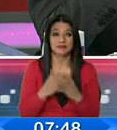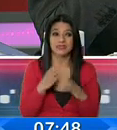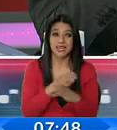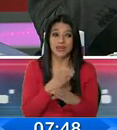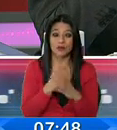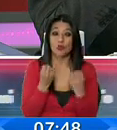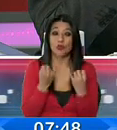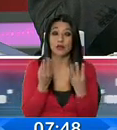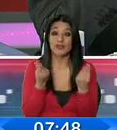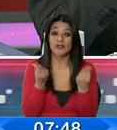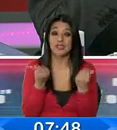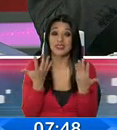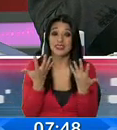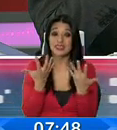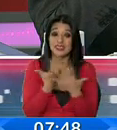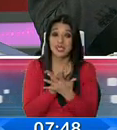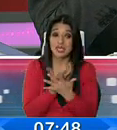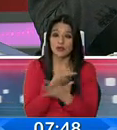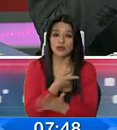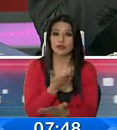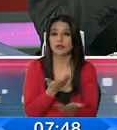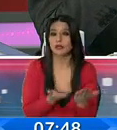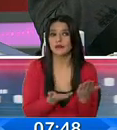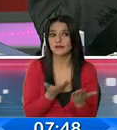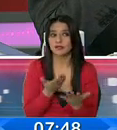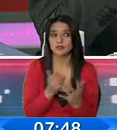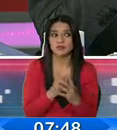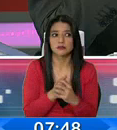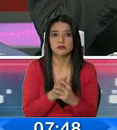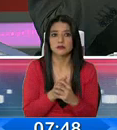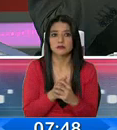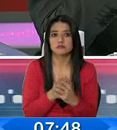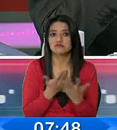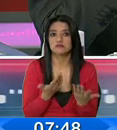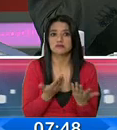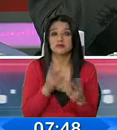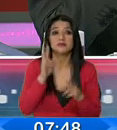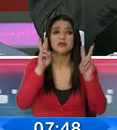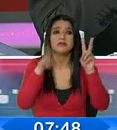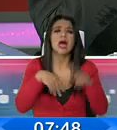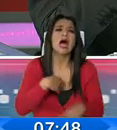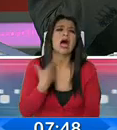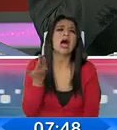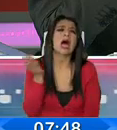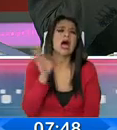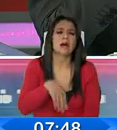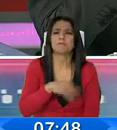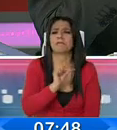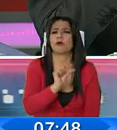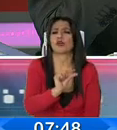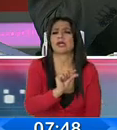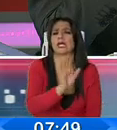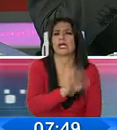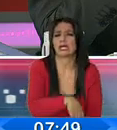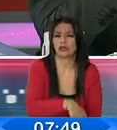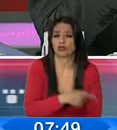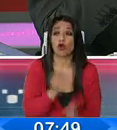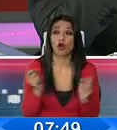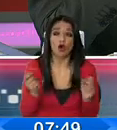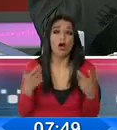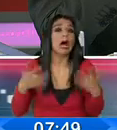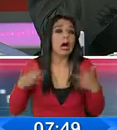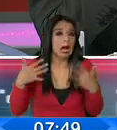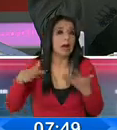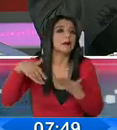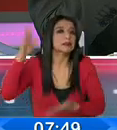muchas veces o permite una simplificación del tema, uh-huh, o se queda por debajo de la